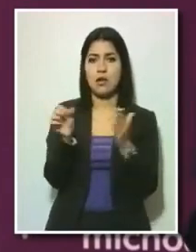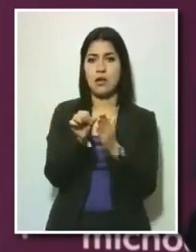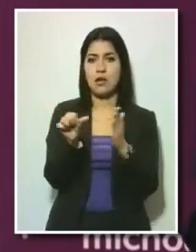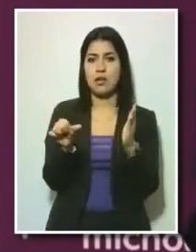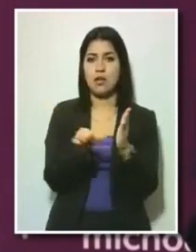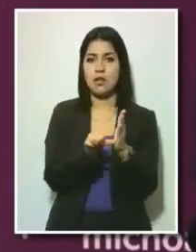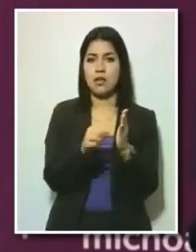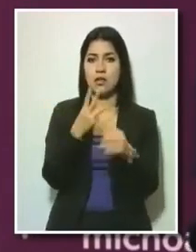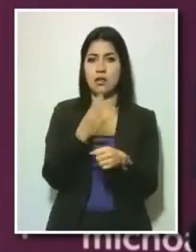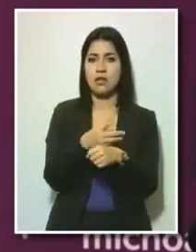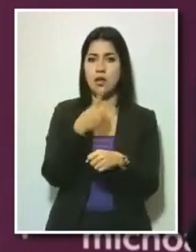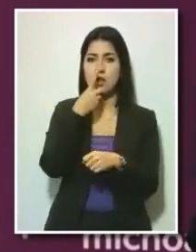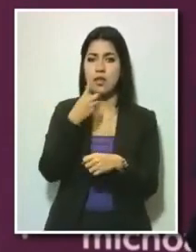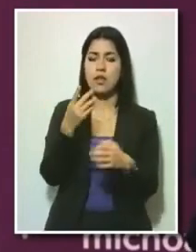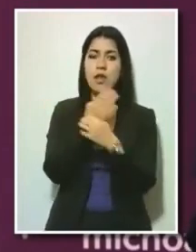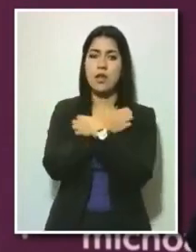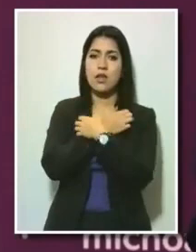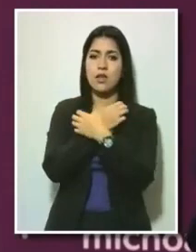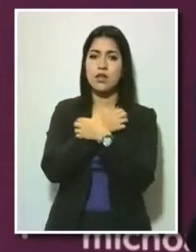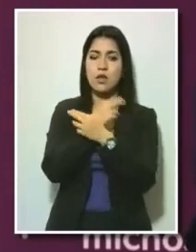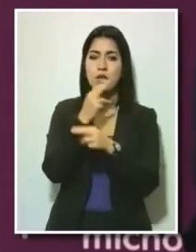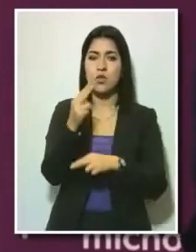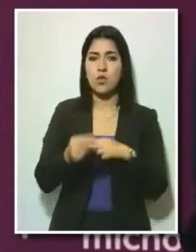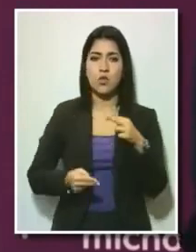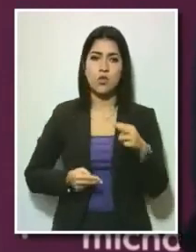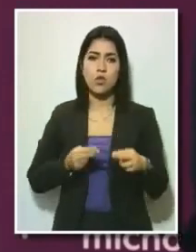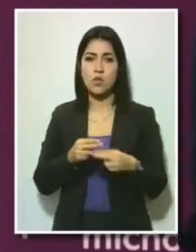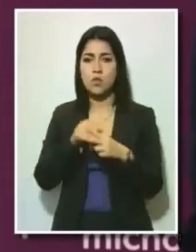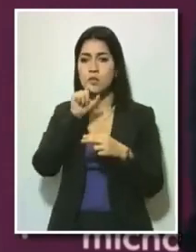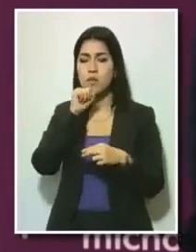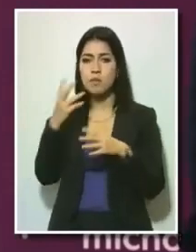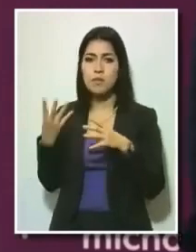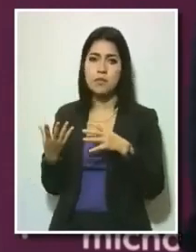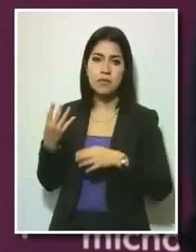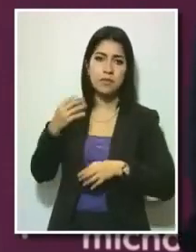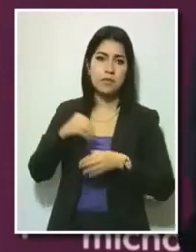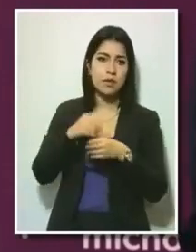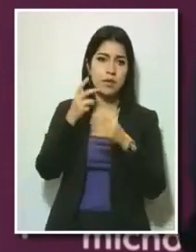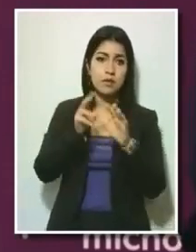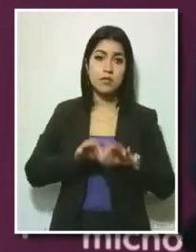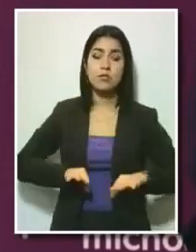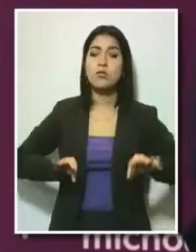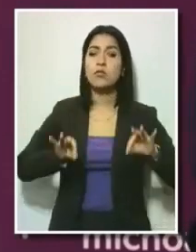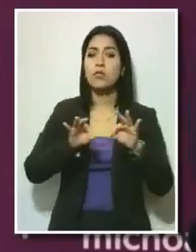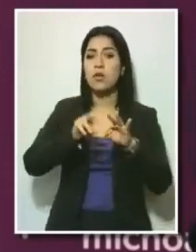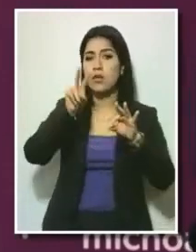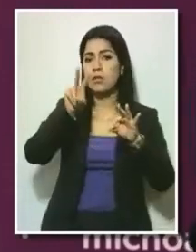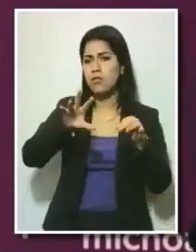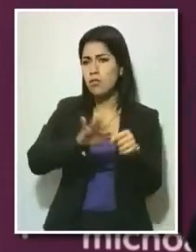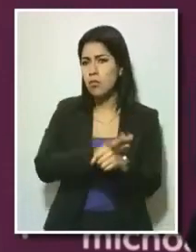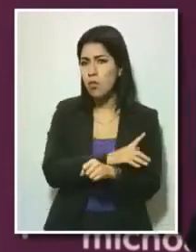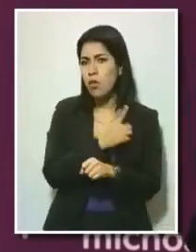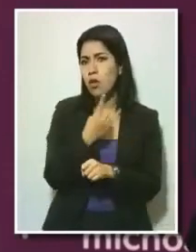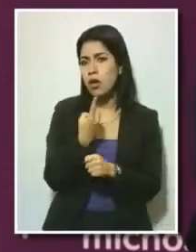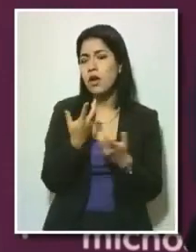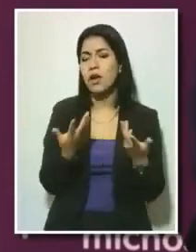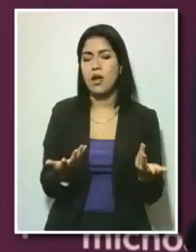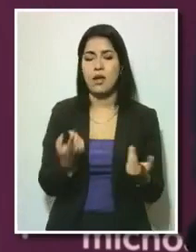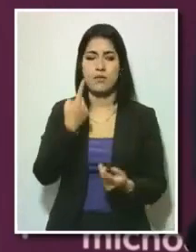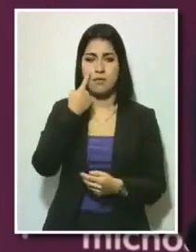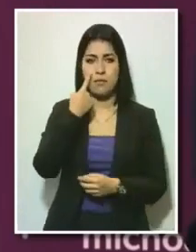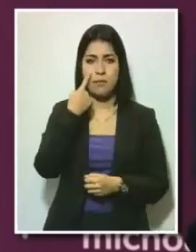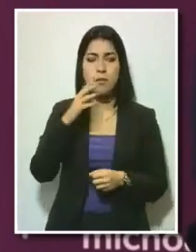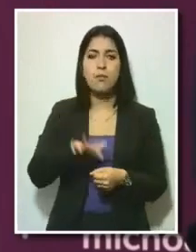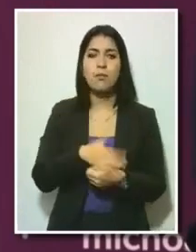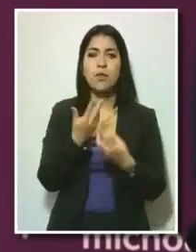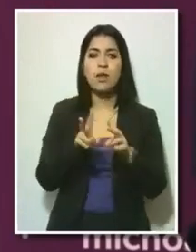3, se habla de una educación universal e inclusiva. Esto es muy importante. ¿Por qué? Porque pues, estamos